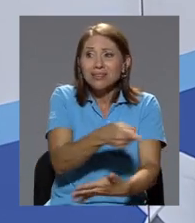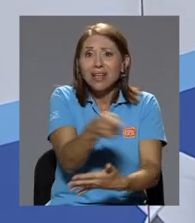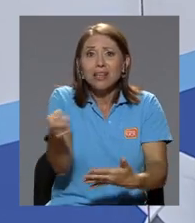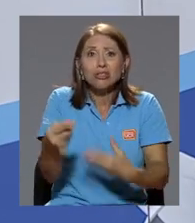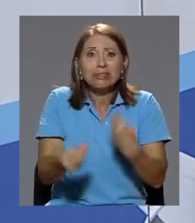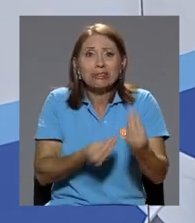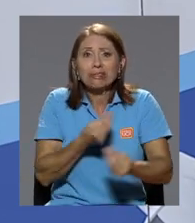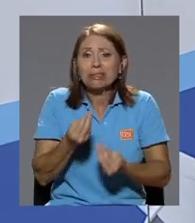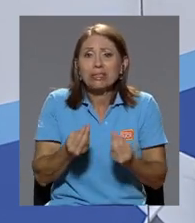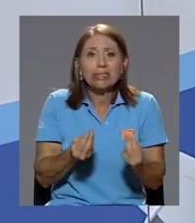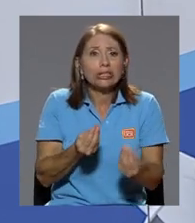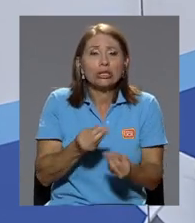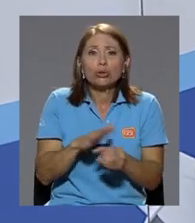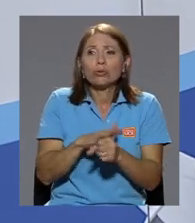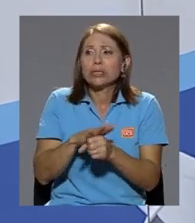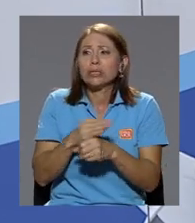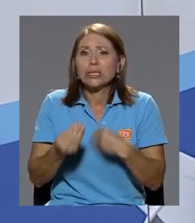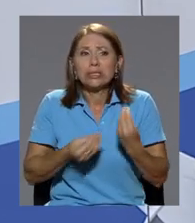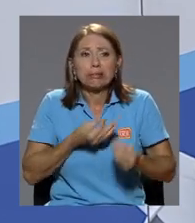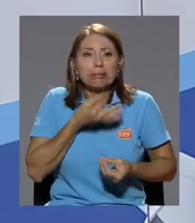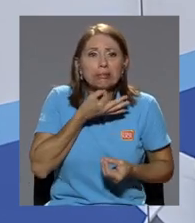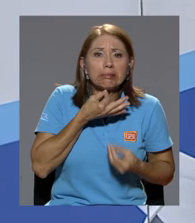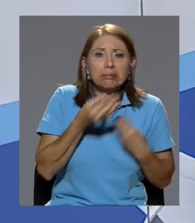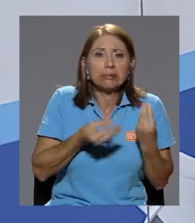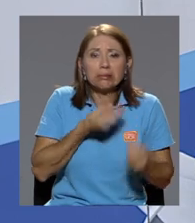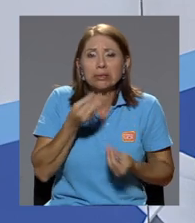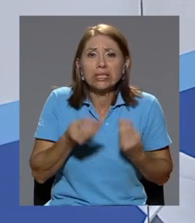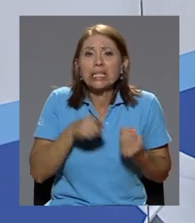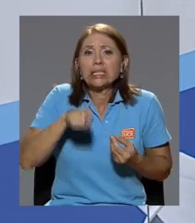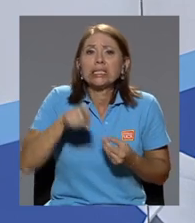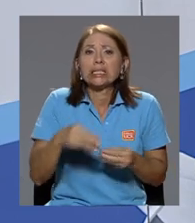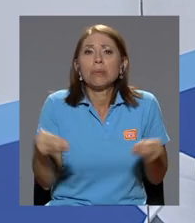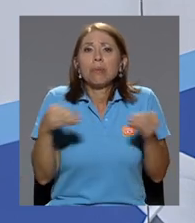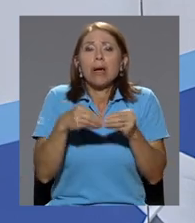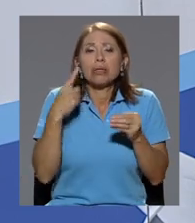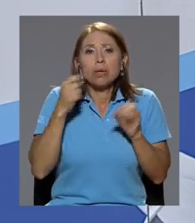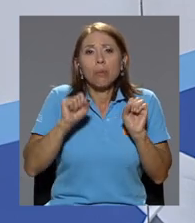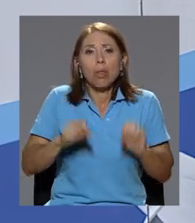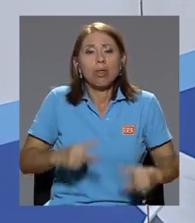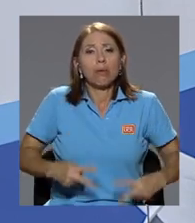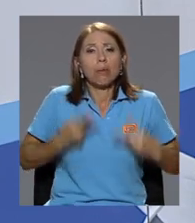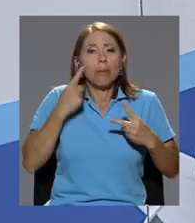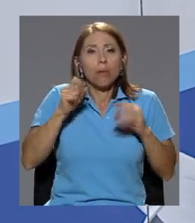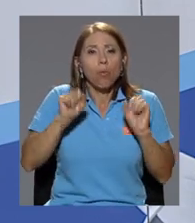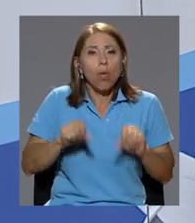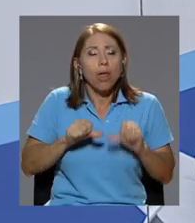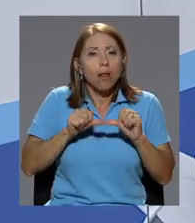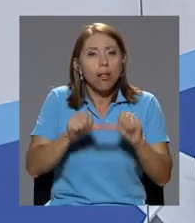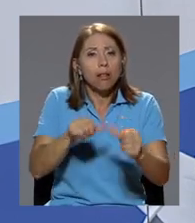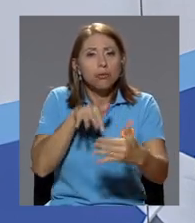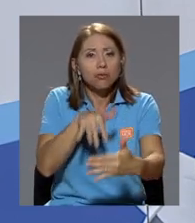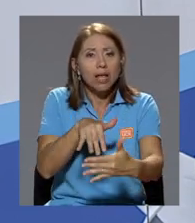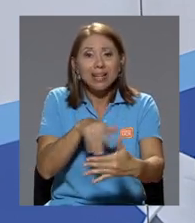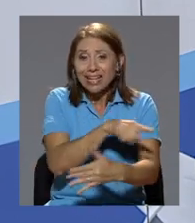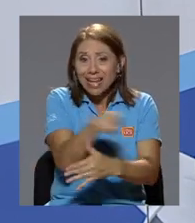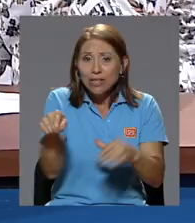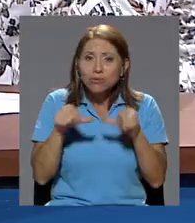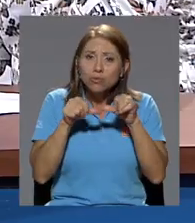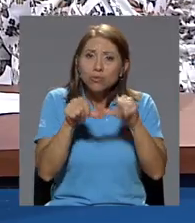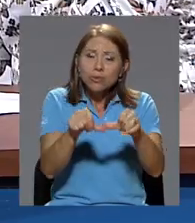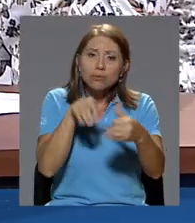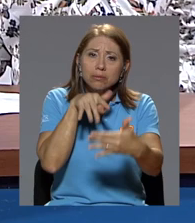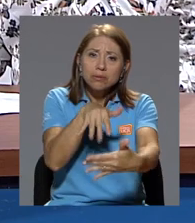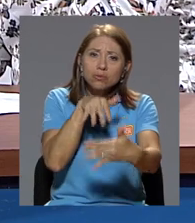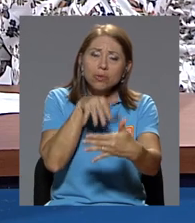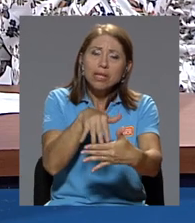alcanza que muchas veces dependen de un poquito más para poder sobrevivir para poder mantenerse estudiando la permanencia en la universidad es